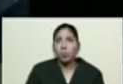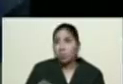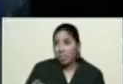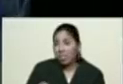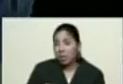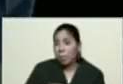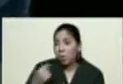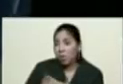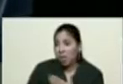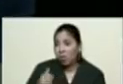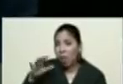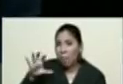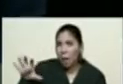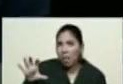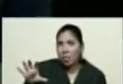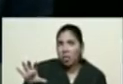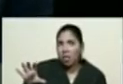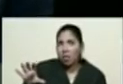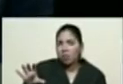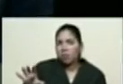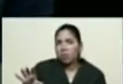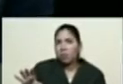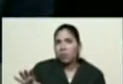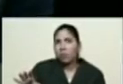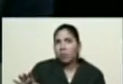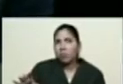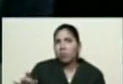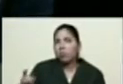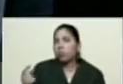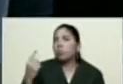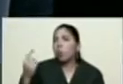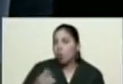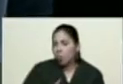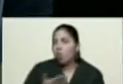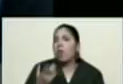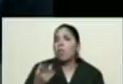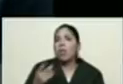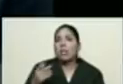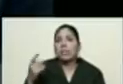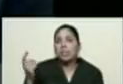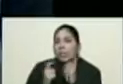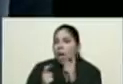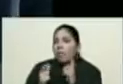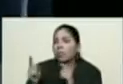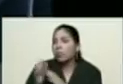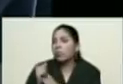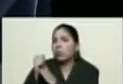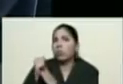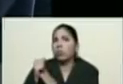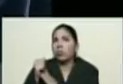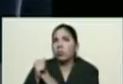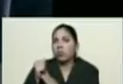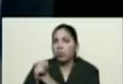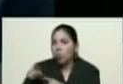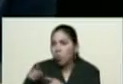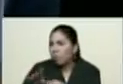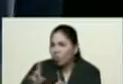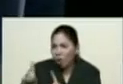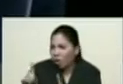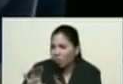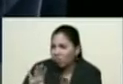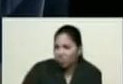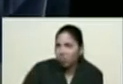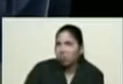patria solo era posible con Chávez y su liderazgo. Usted tiene... Le hacía un exhorto a venirse de